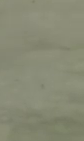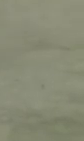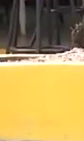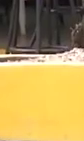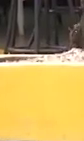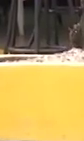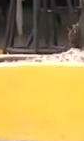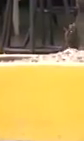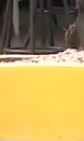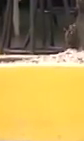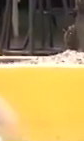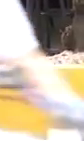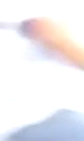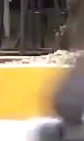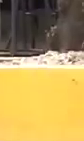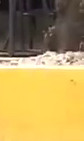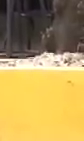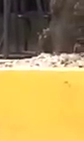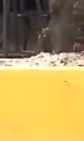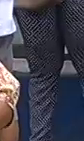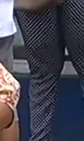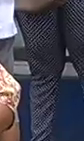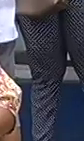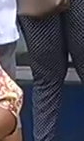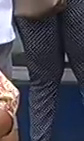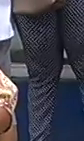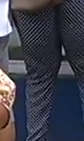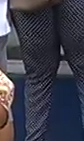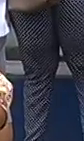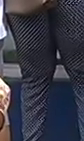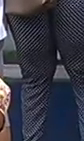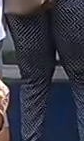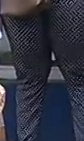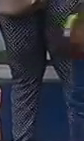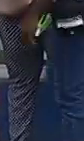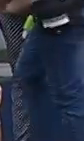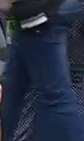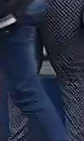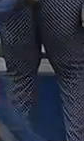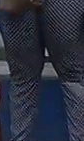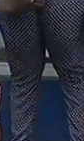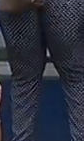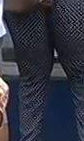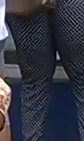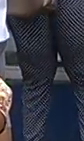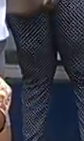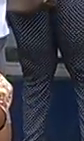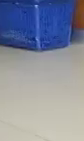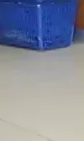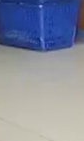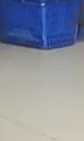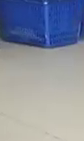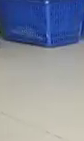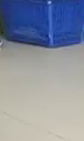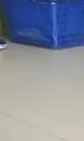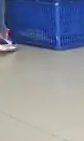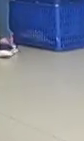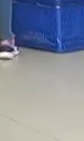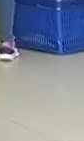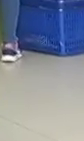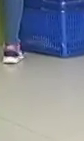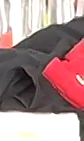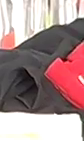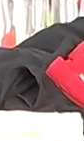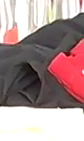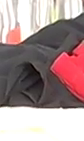otros establecimientos comerciales, también les obliga a mantener el distanciamiento físico en su interior, el uso de mascarilla, so